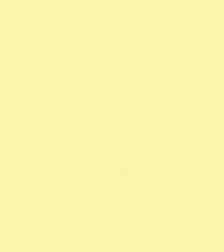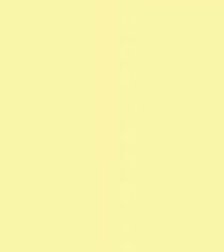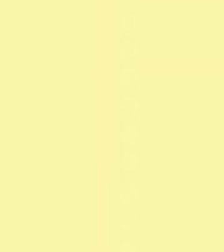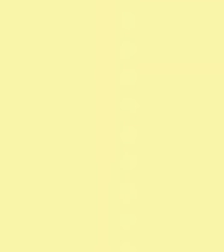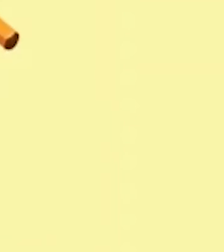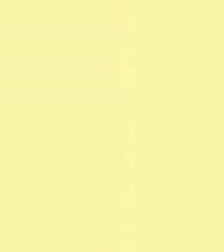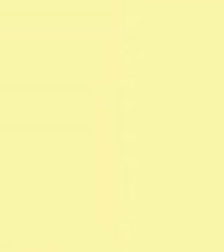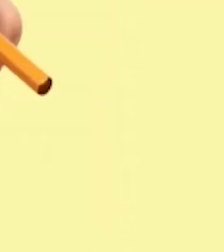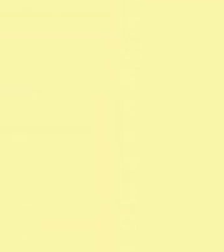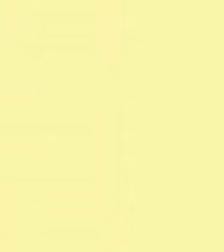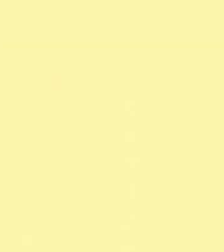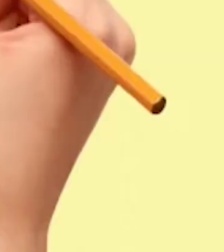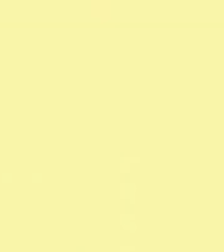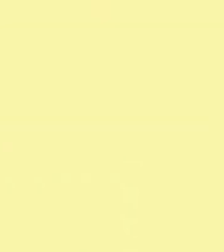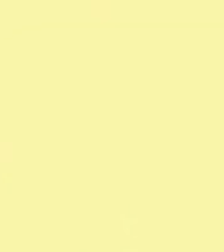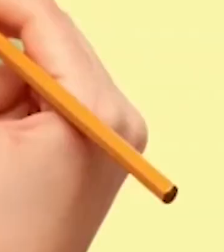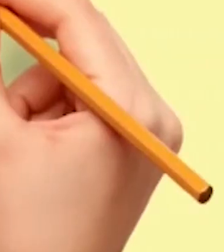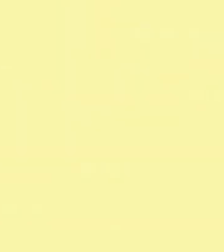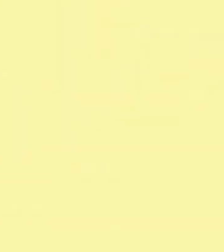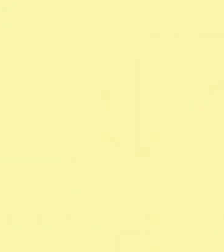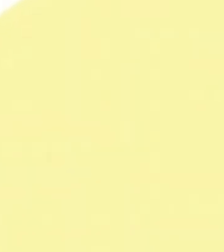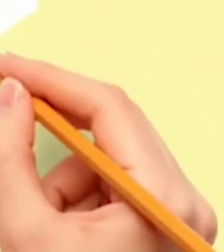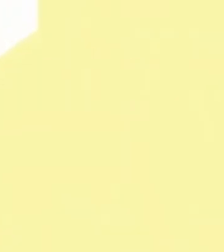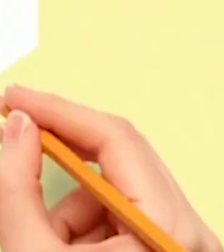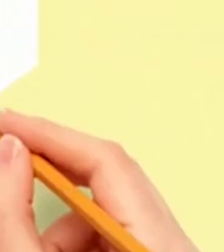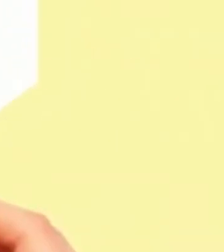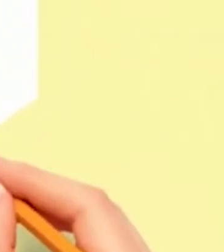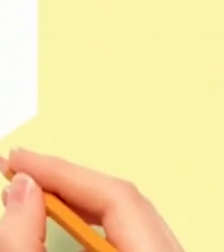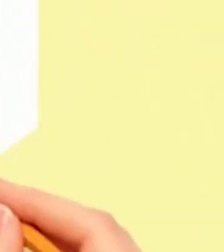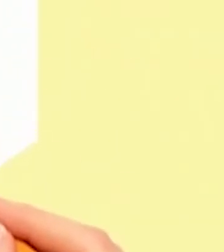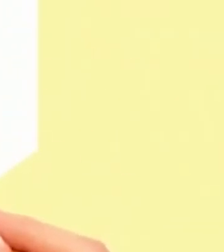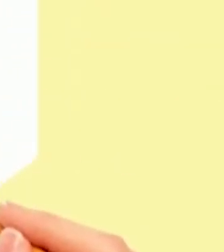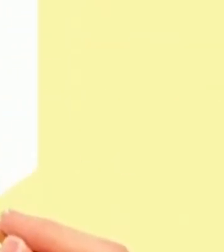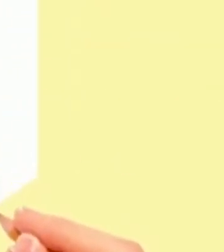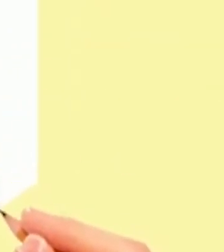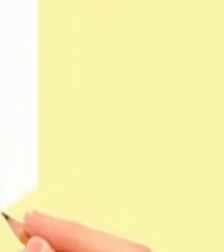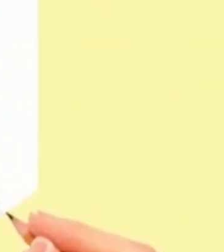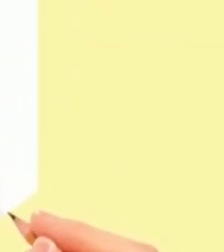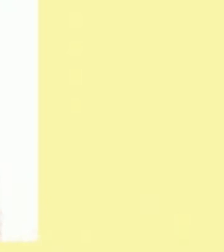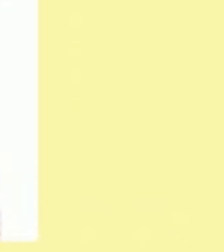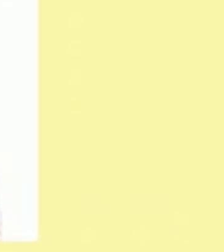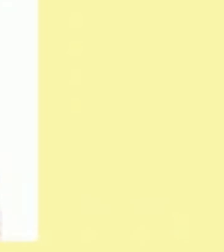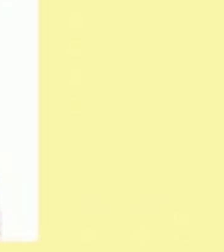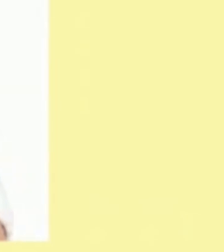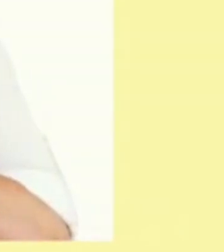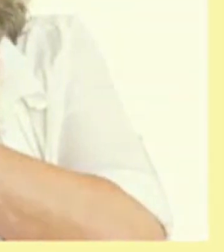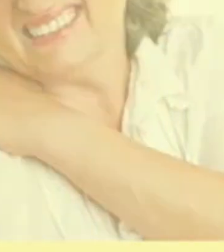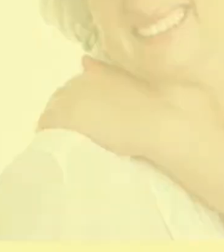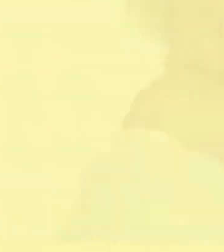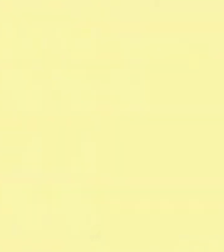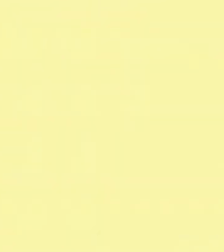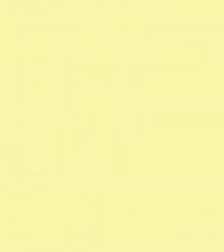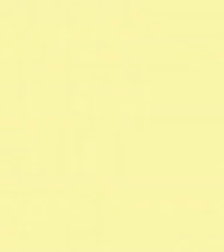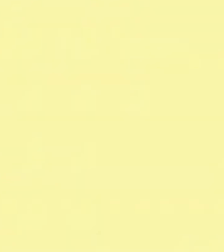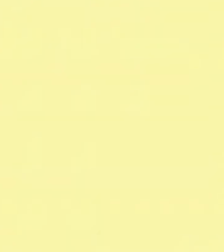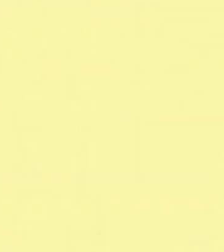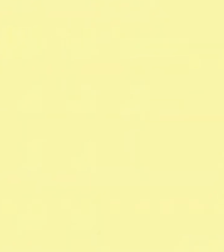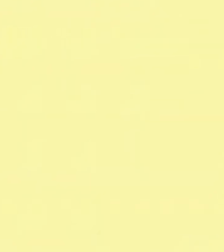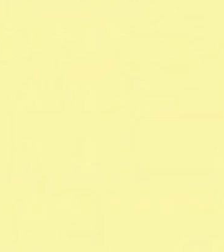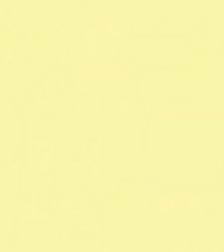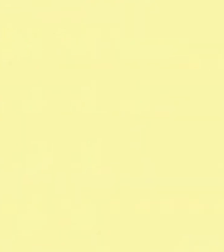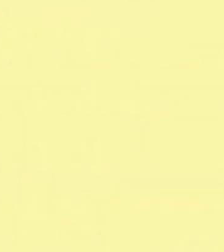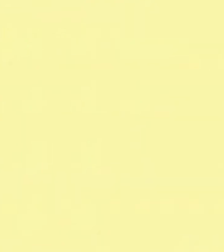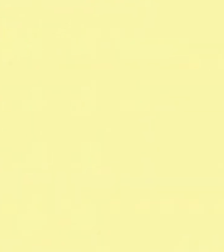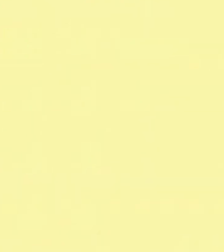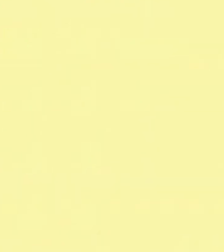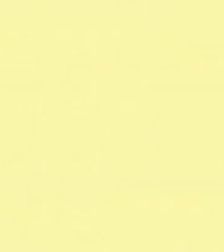cuales se asocian principalmente con el bloqueo del dolor. Por último, veremos